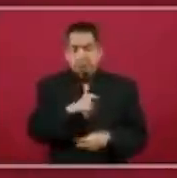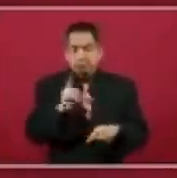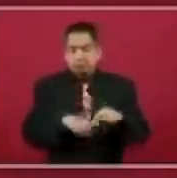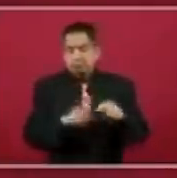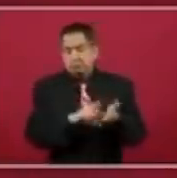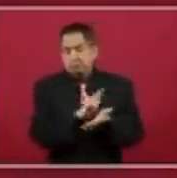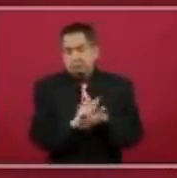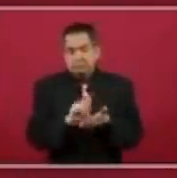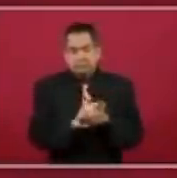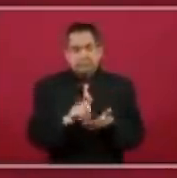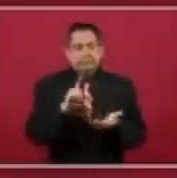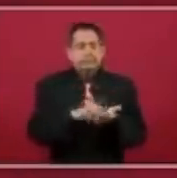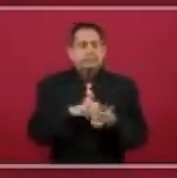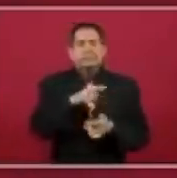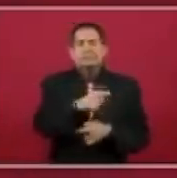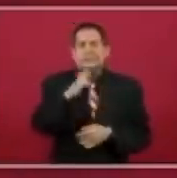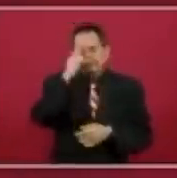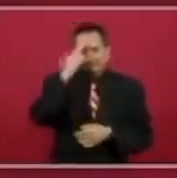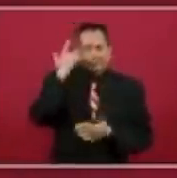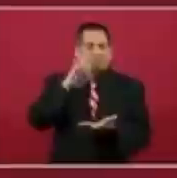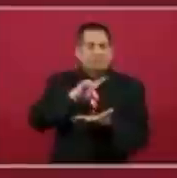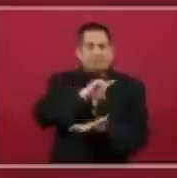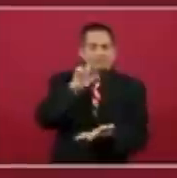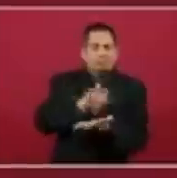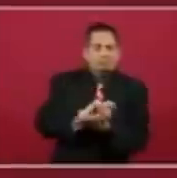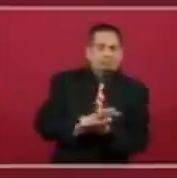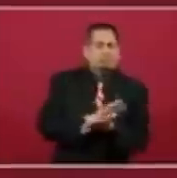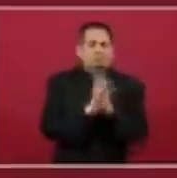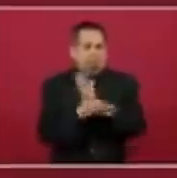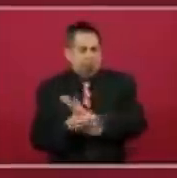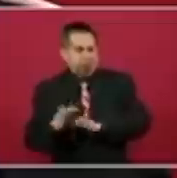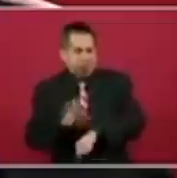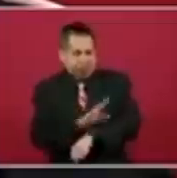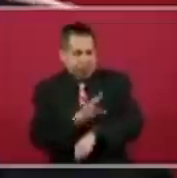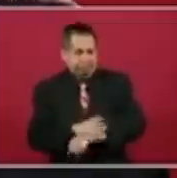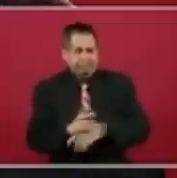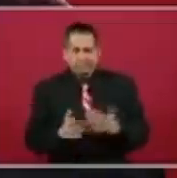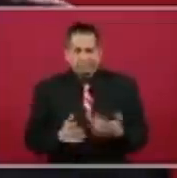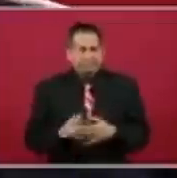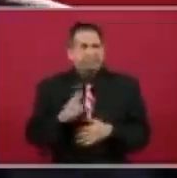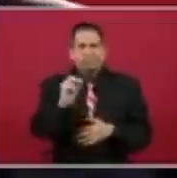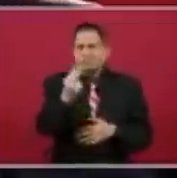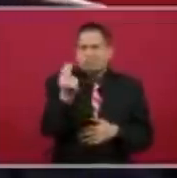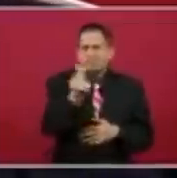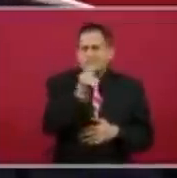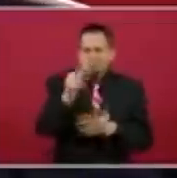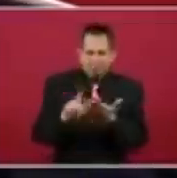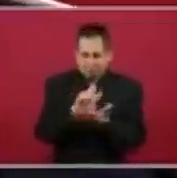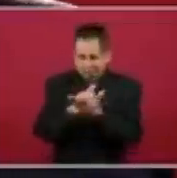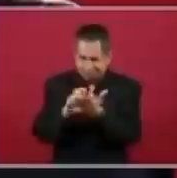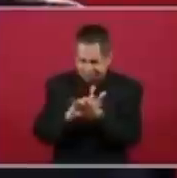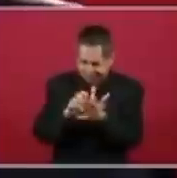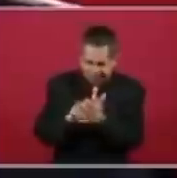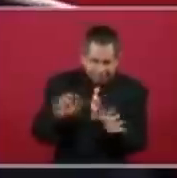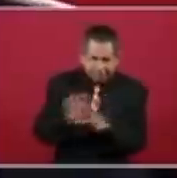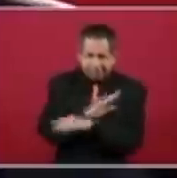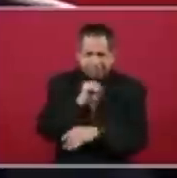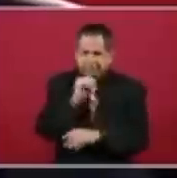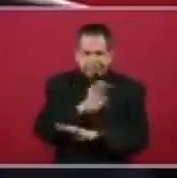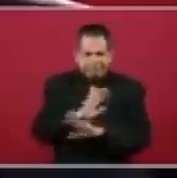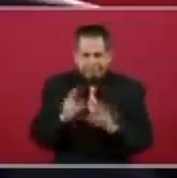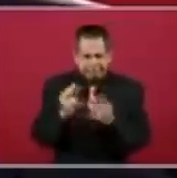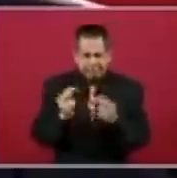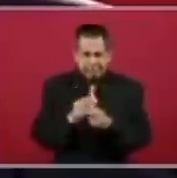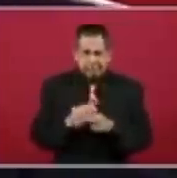que dejaron con la reforma energética, sin necesidad de modificar ninguna ley.